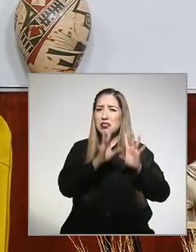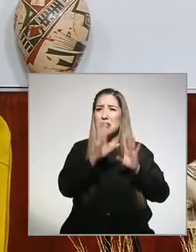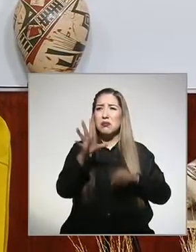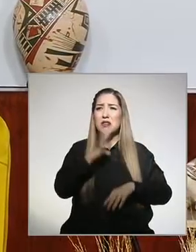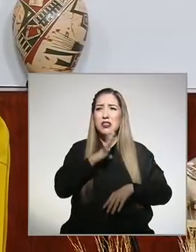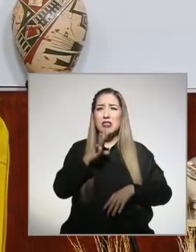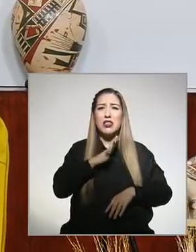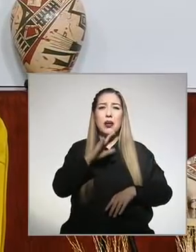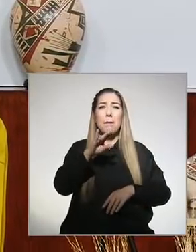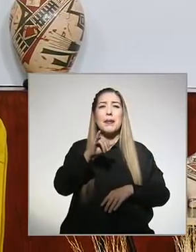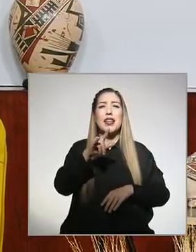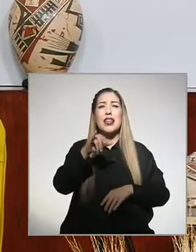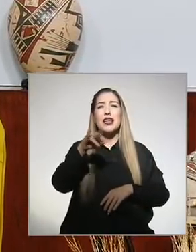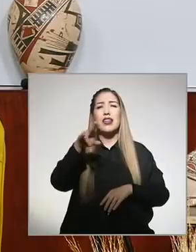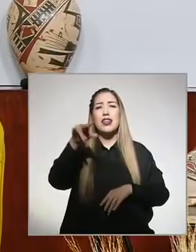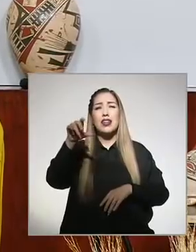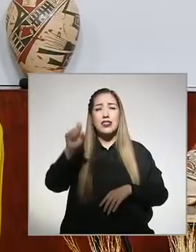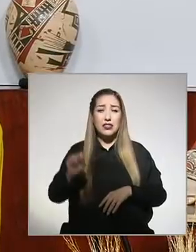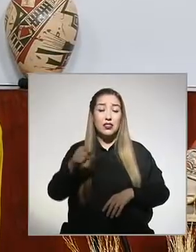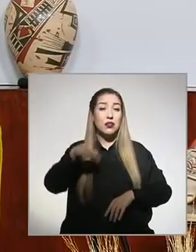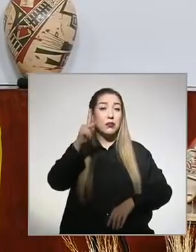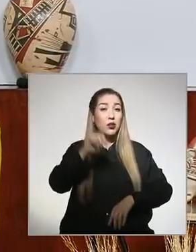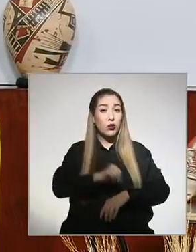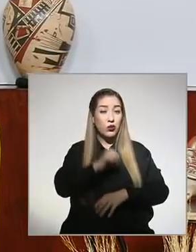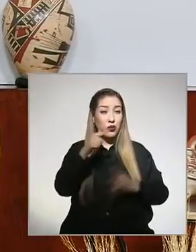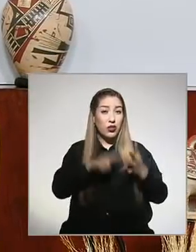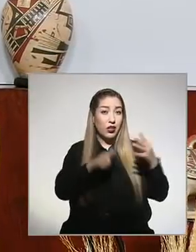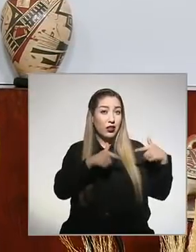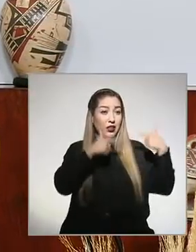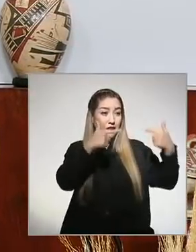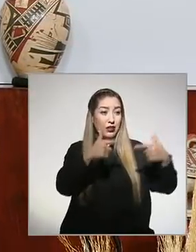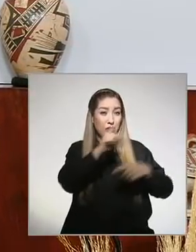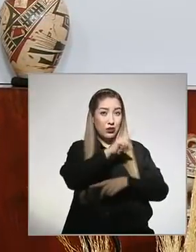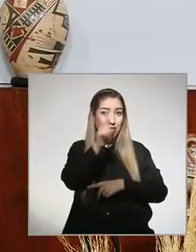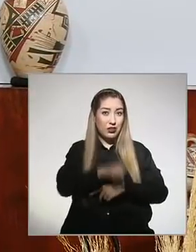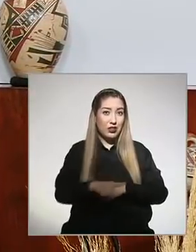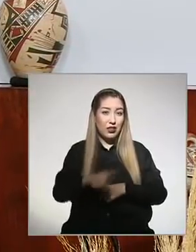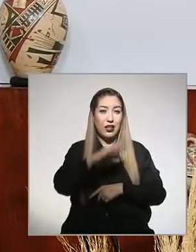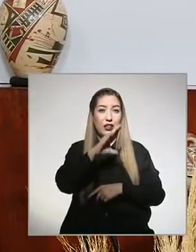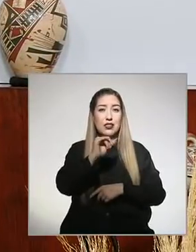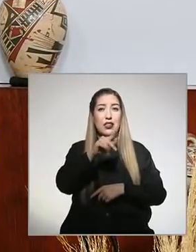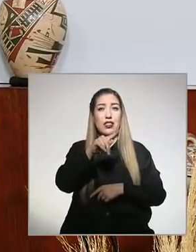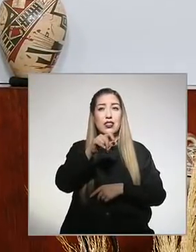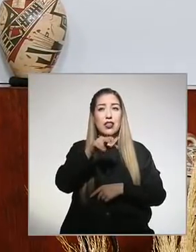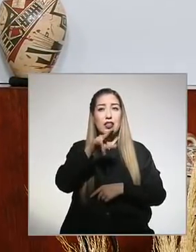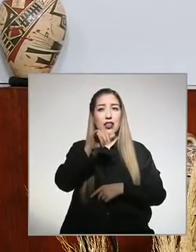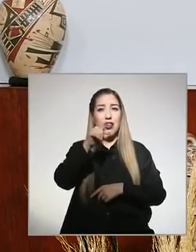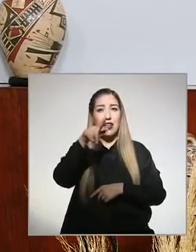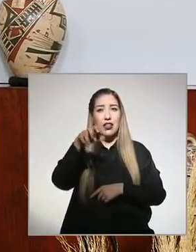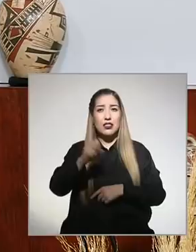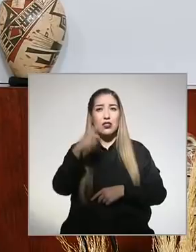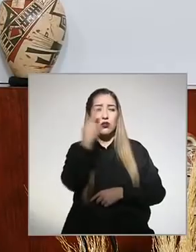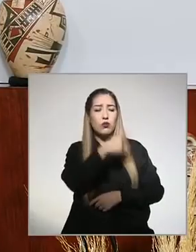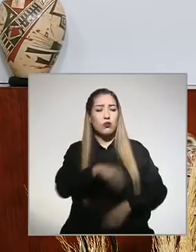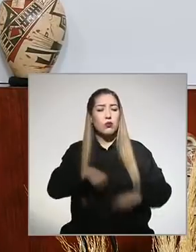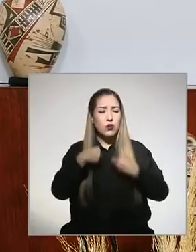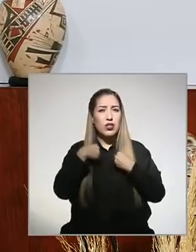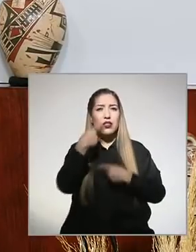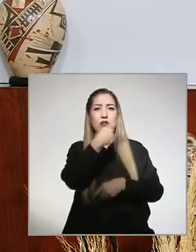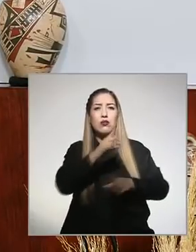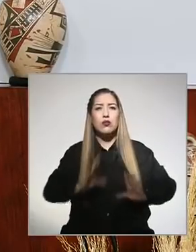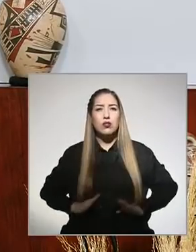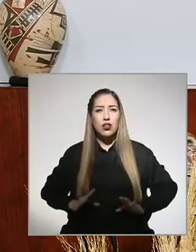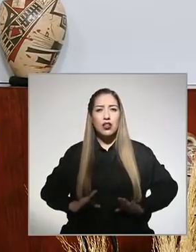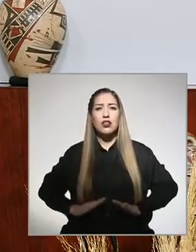de los millennials, pero en realidad hay una más reciente, que es la generación Z, que son los centennials. ¿Qué es lo que están viviendo? ¿Cuáles son las